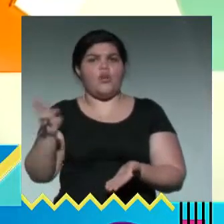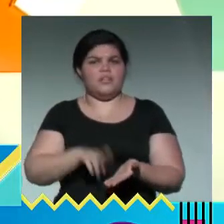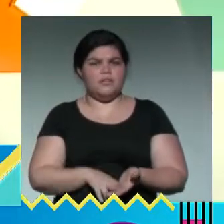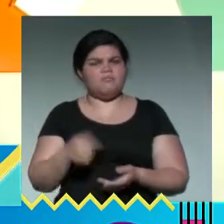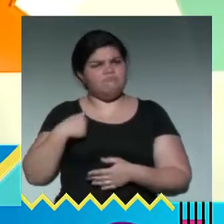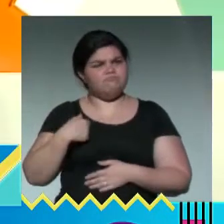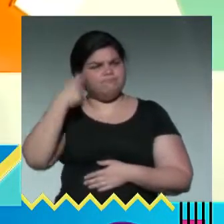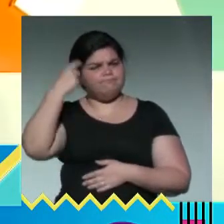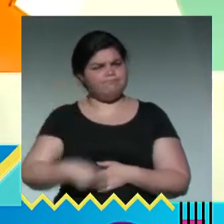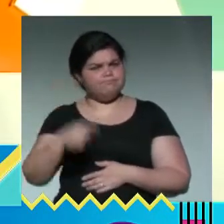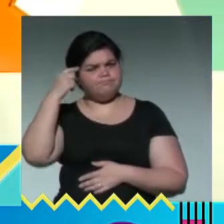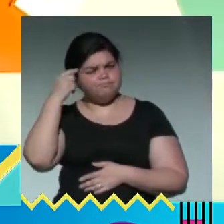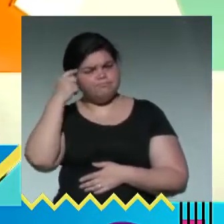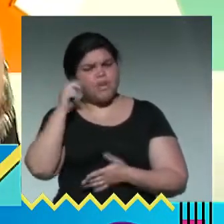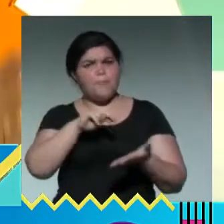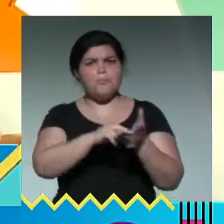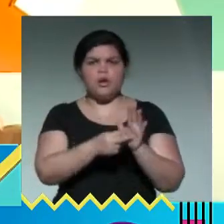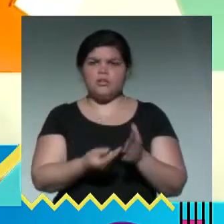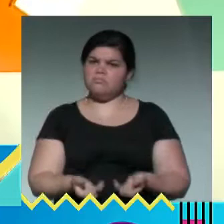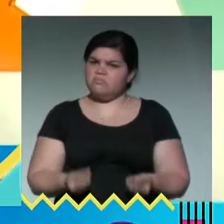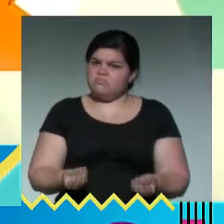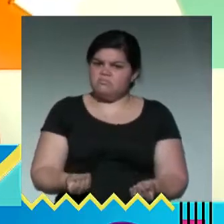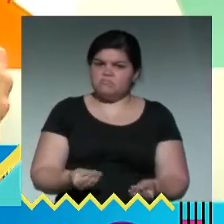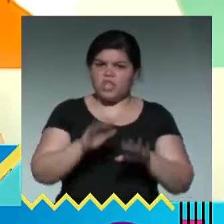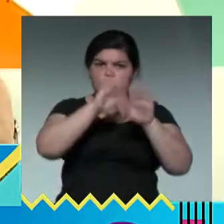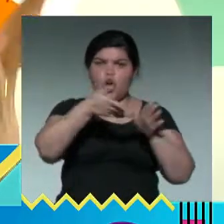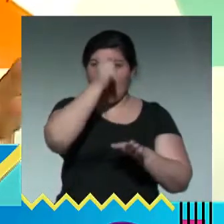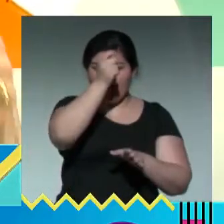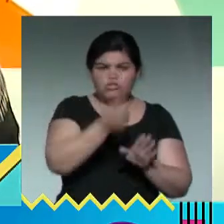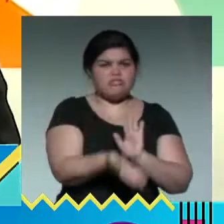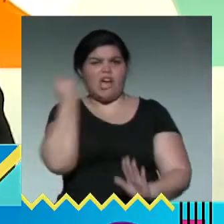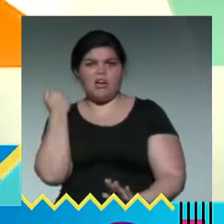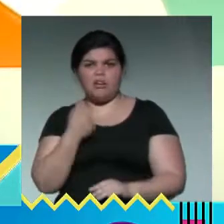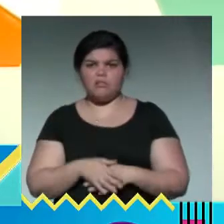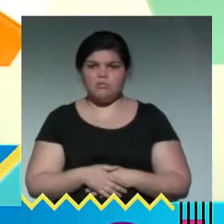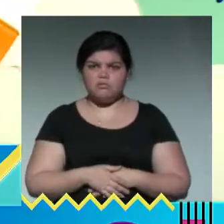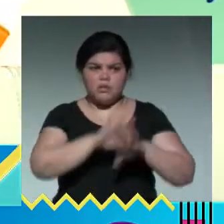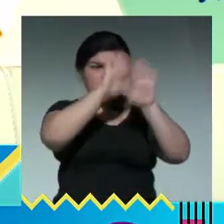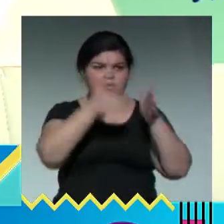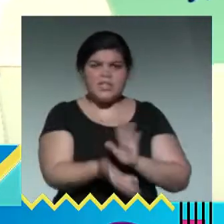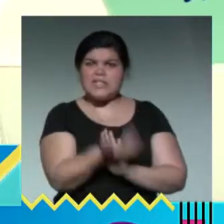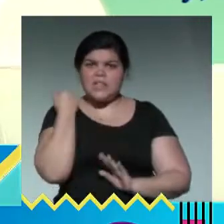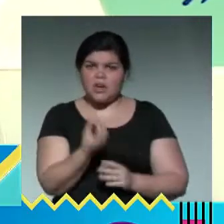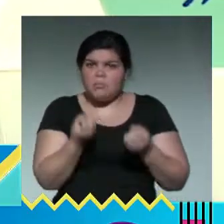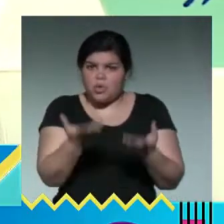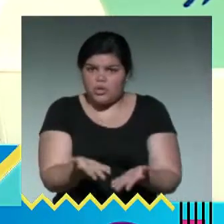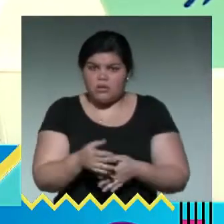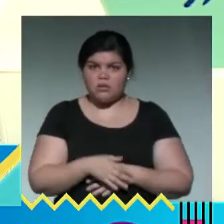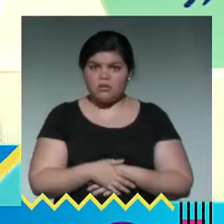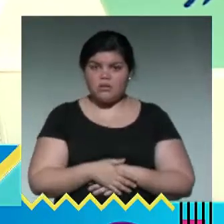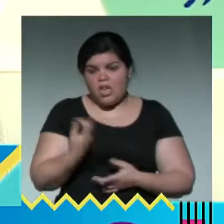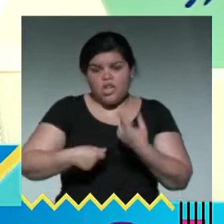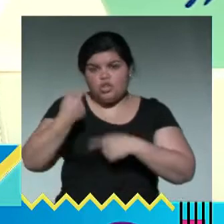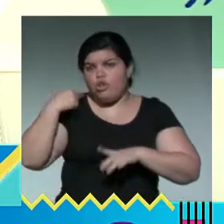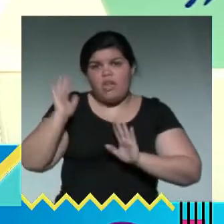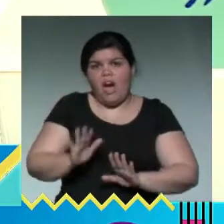había presentado, yo decía, bueno, ¿por qué sacar a Colón? Es decir, si Colón formó parte de nuestro pasado, para bien, para mal,